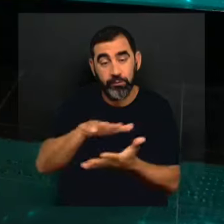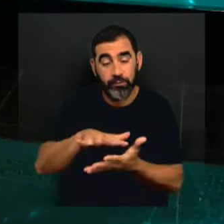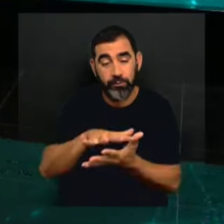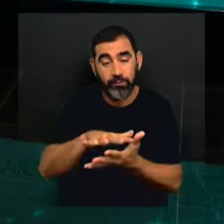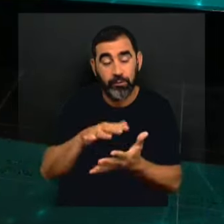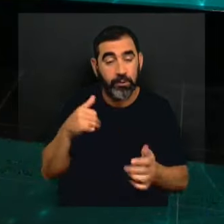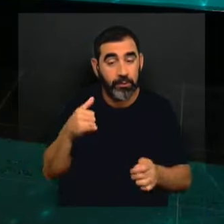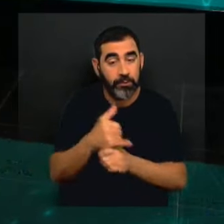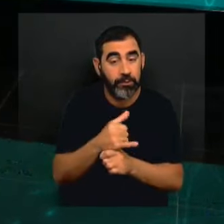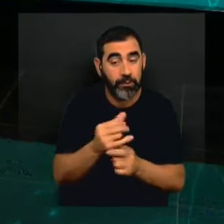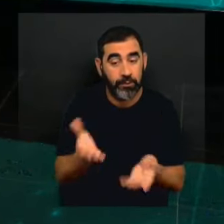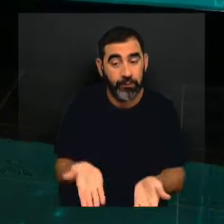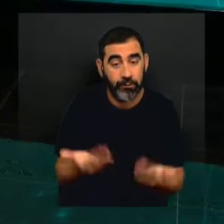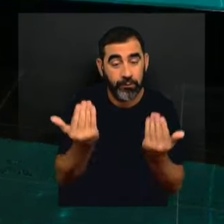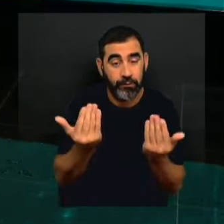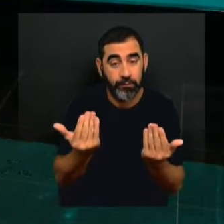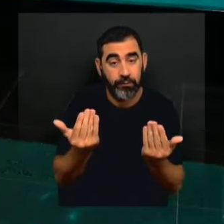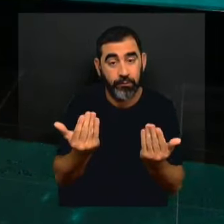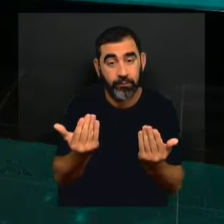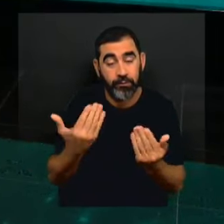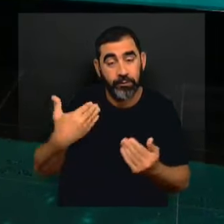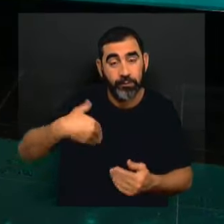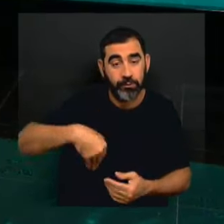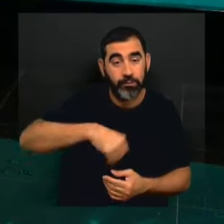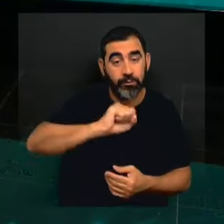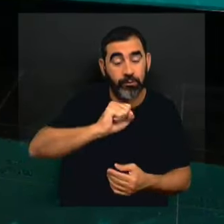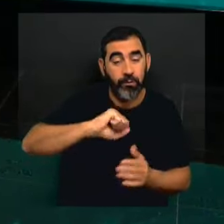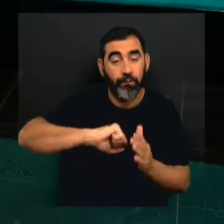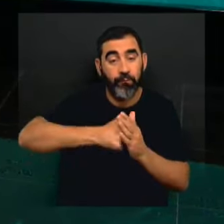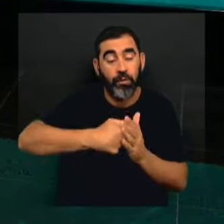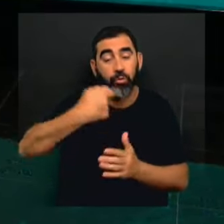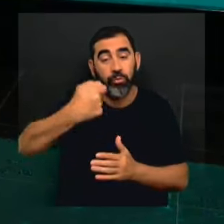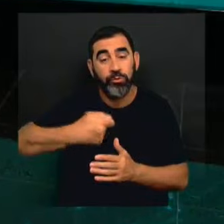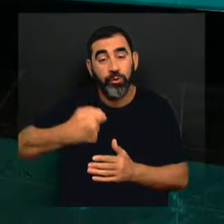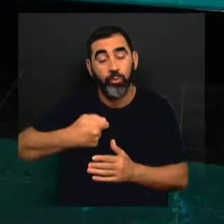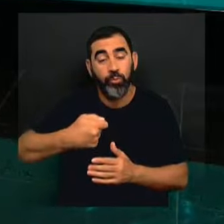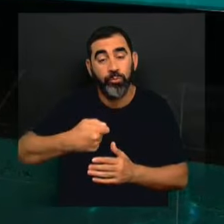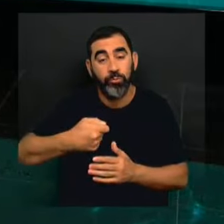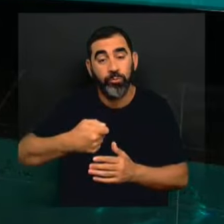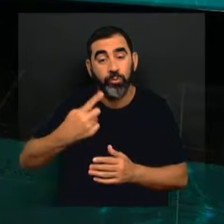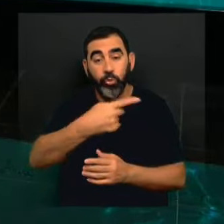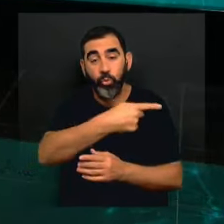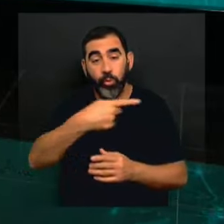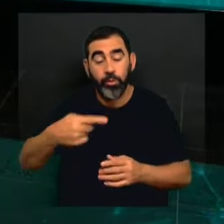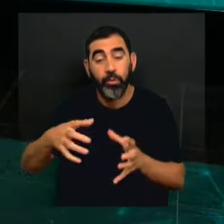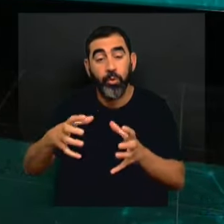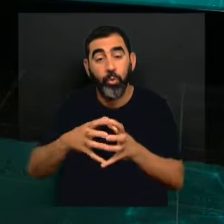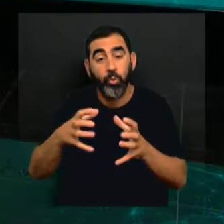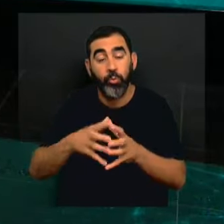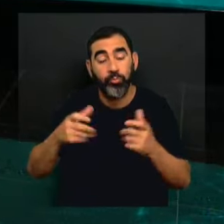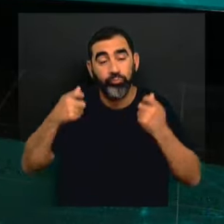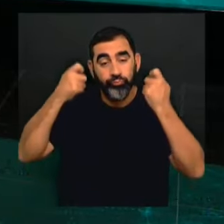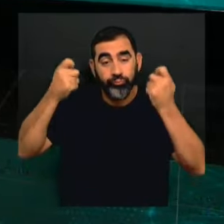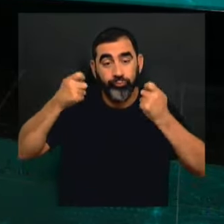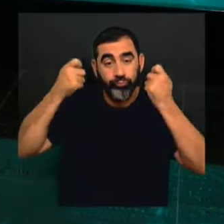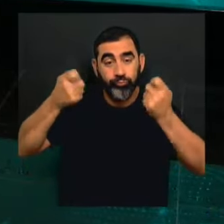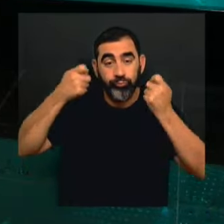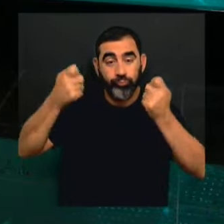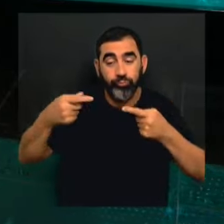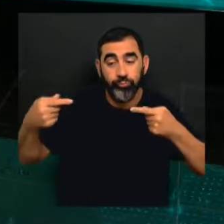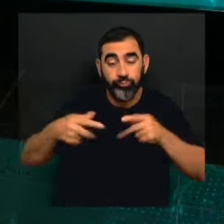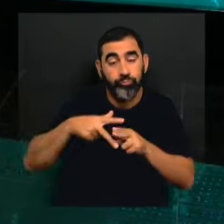el accidentado salga de terapia intensiva va a ser trasladado al banco de seguros del estado durante toda la semana varios colectivos se manifestaron contra